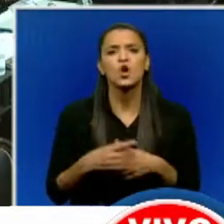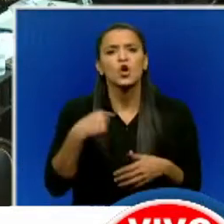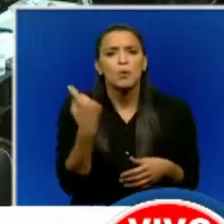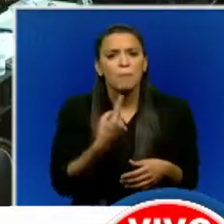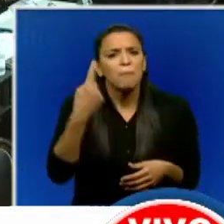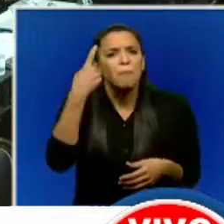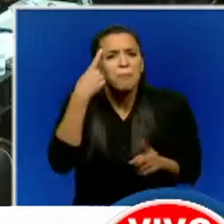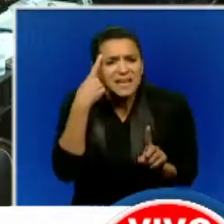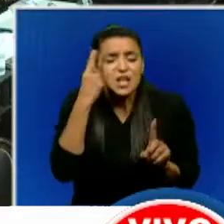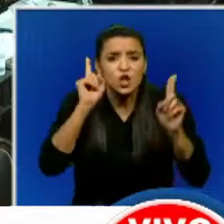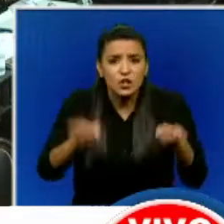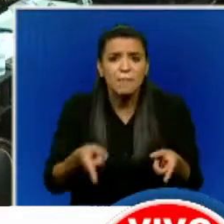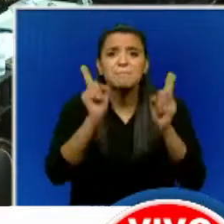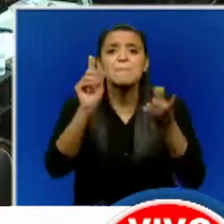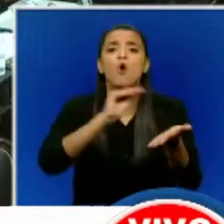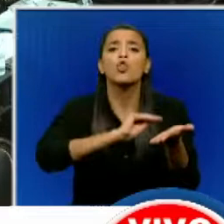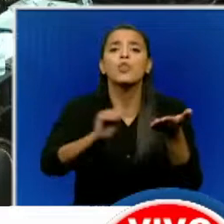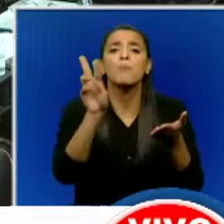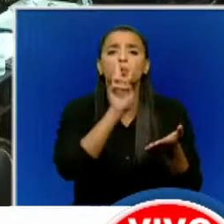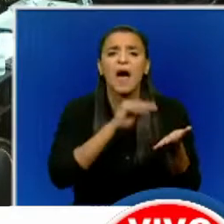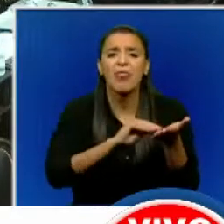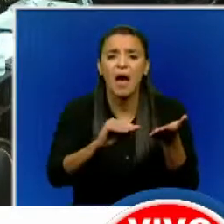Pensando en lo que se dijo acá, lo que dijo la diputada